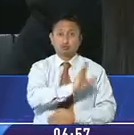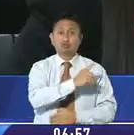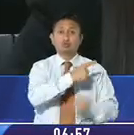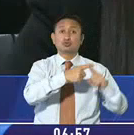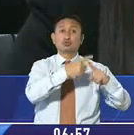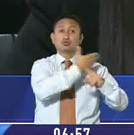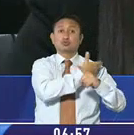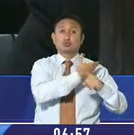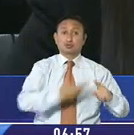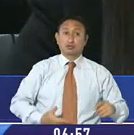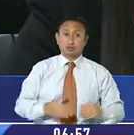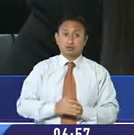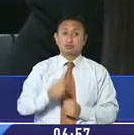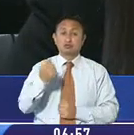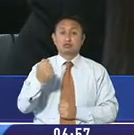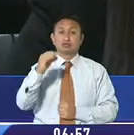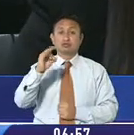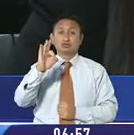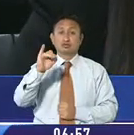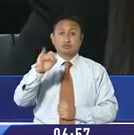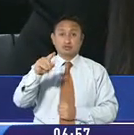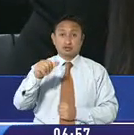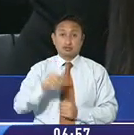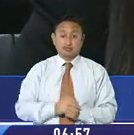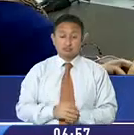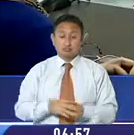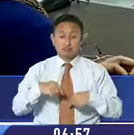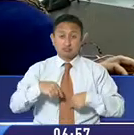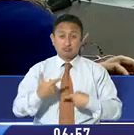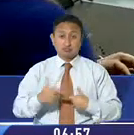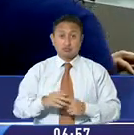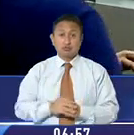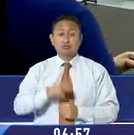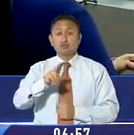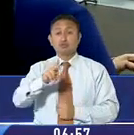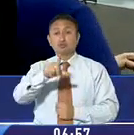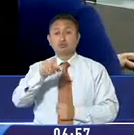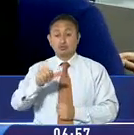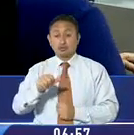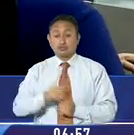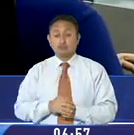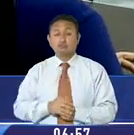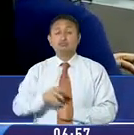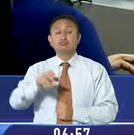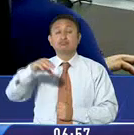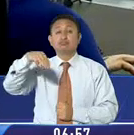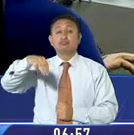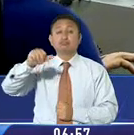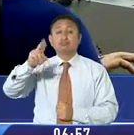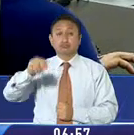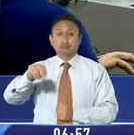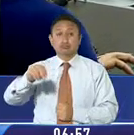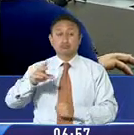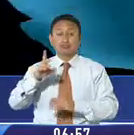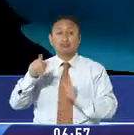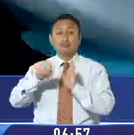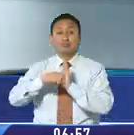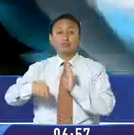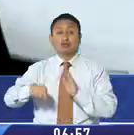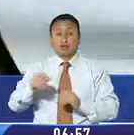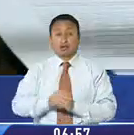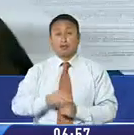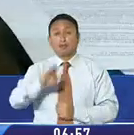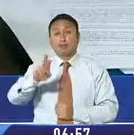Sofía Almeida. La denuncia fue suscrita por Hernán Ulloa, María Fernanda Rivadeneira y el doctor Francisco Bravo, y se refiere a